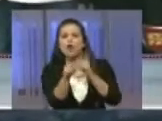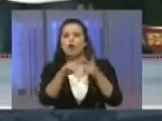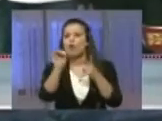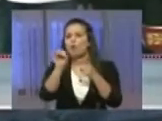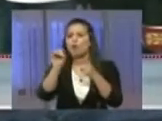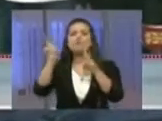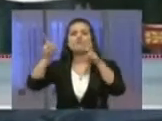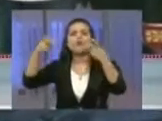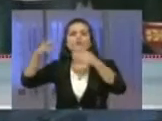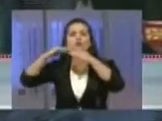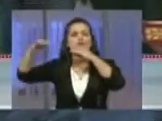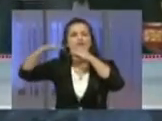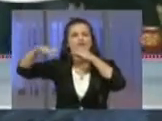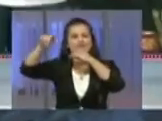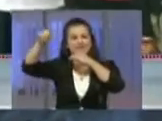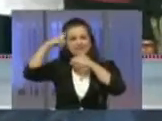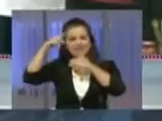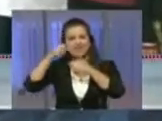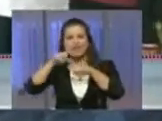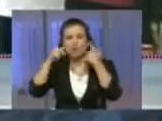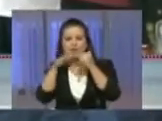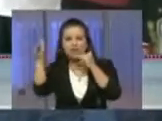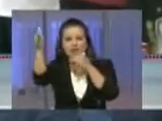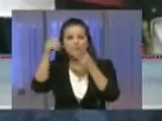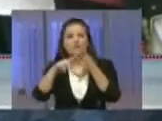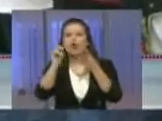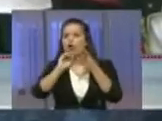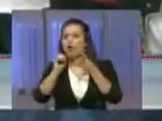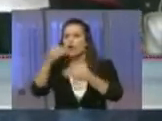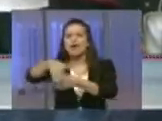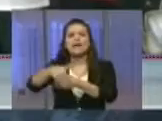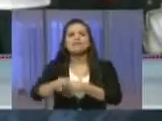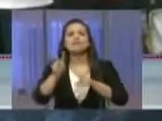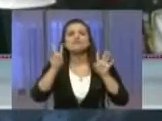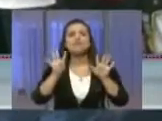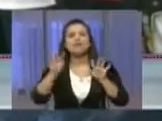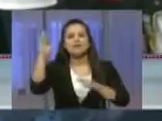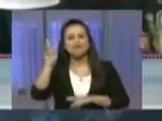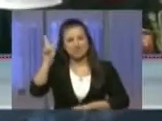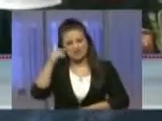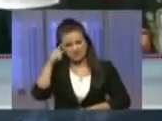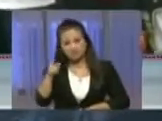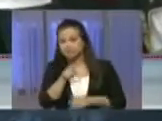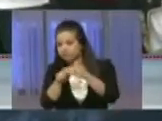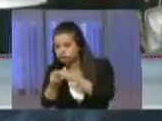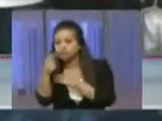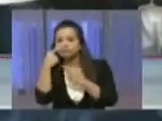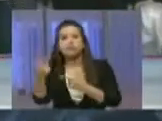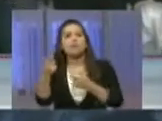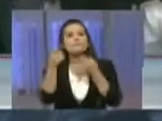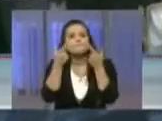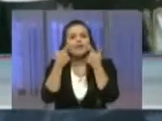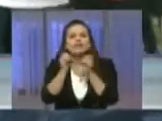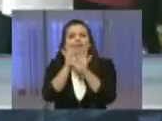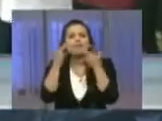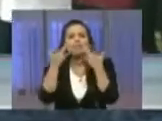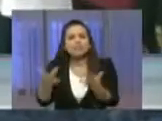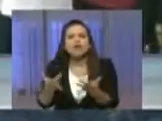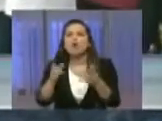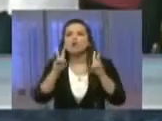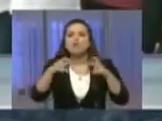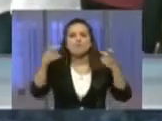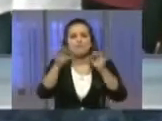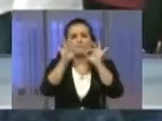en la calle nueve del Valle concreta concreta diseñadas con una nueva metodología y que